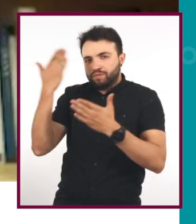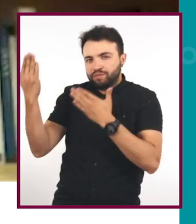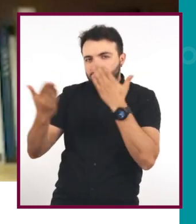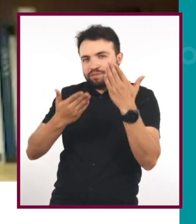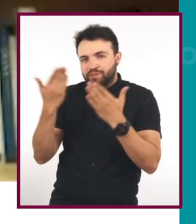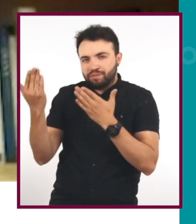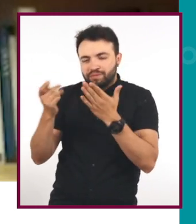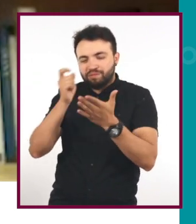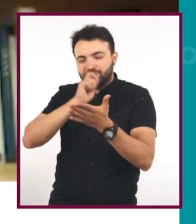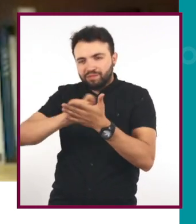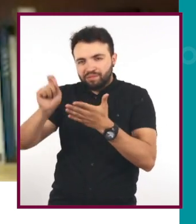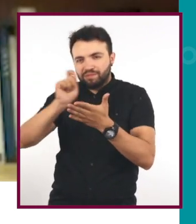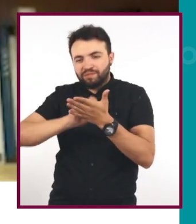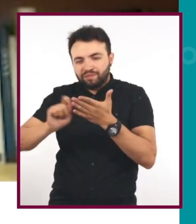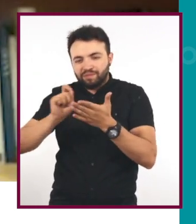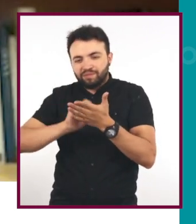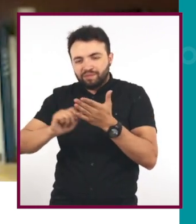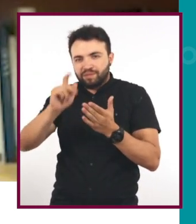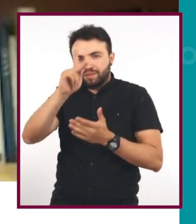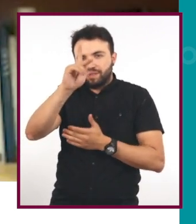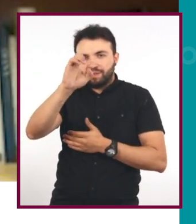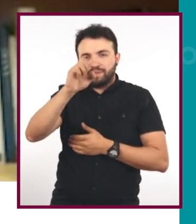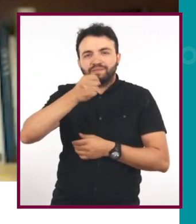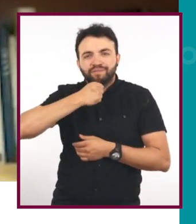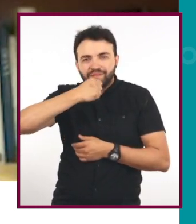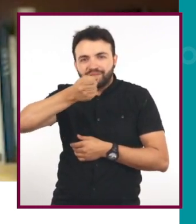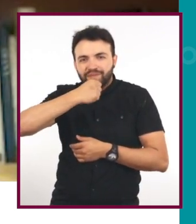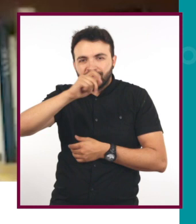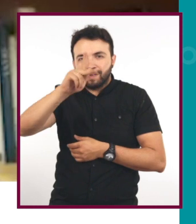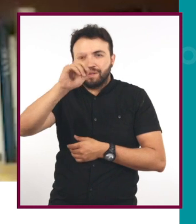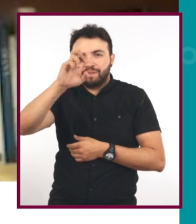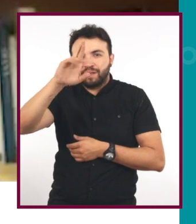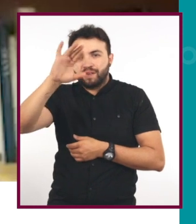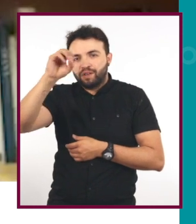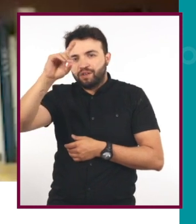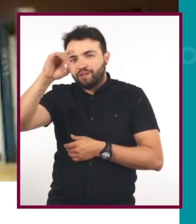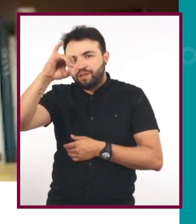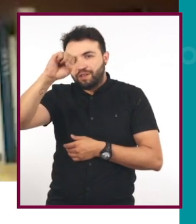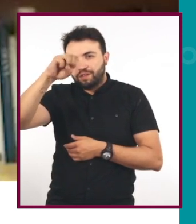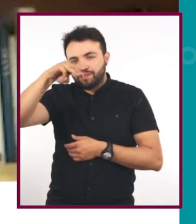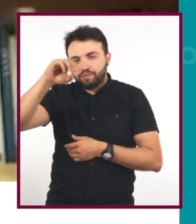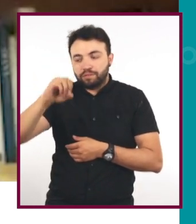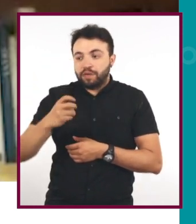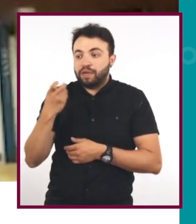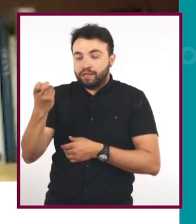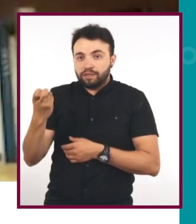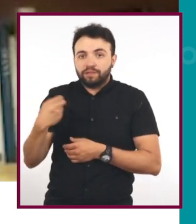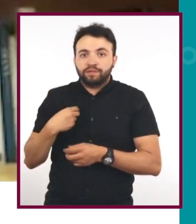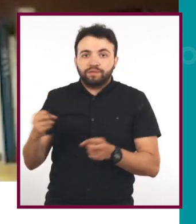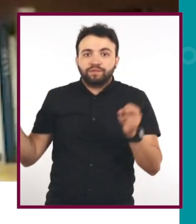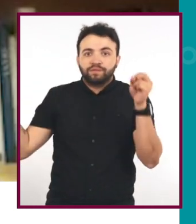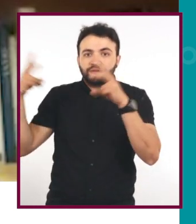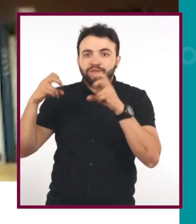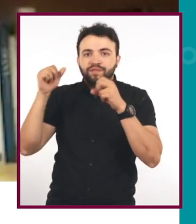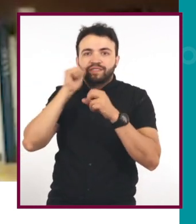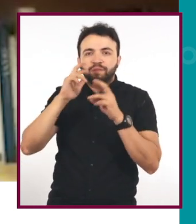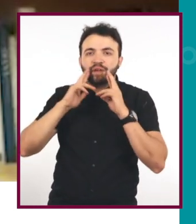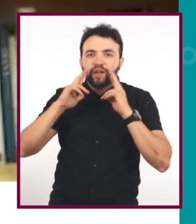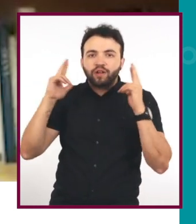un grupo de cuando estudié periodismo y estudié restauración, que nos vemos desde entonces y nos